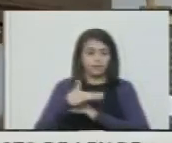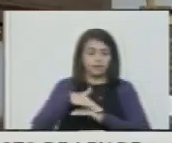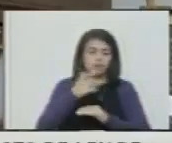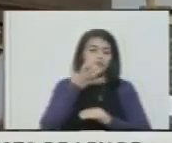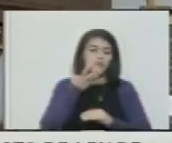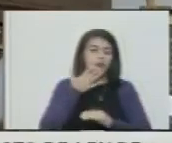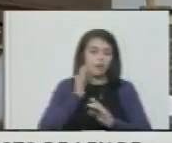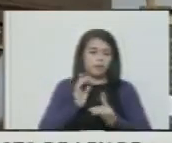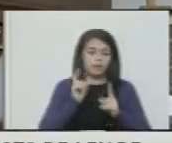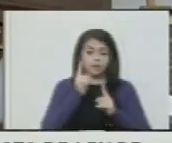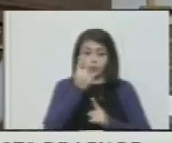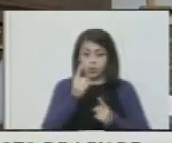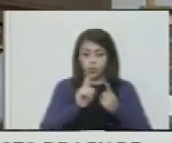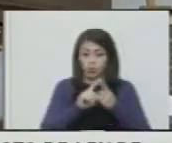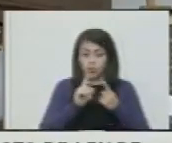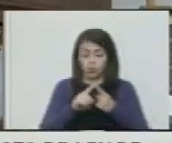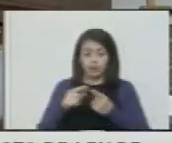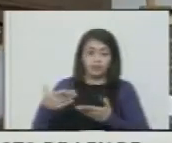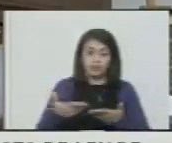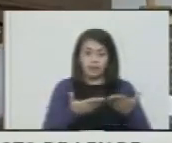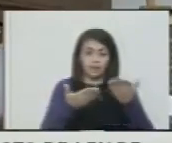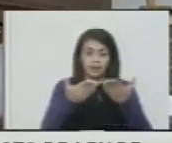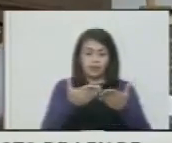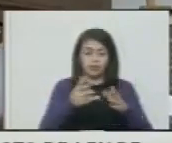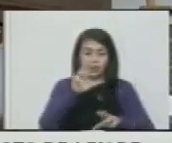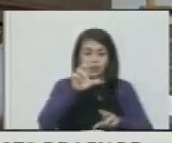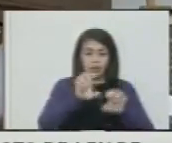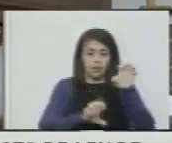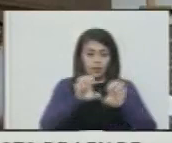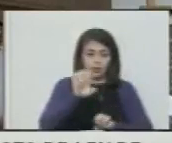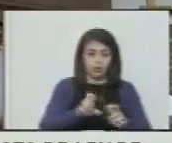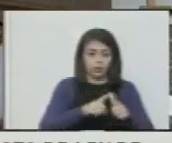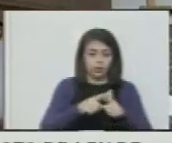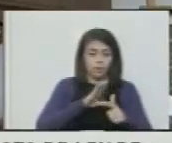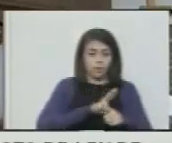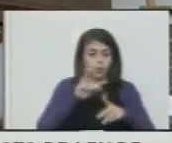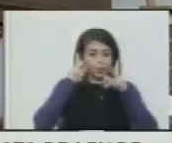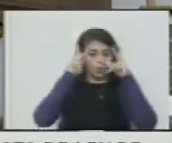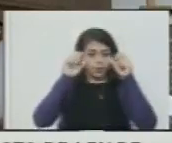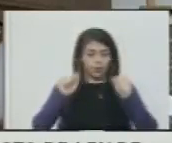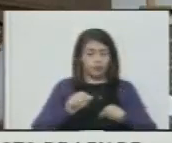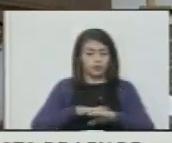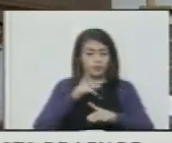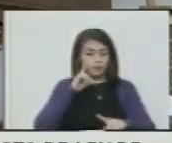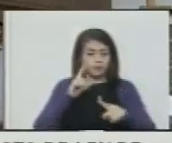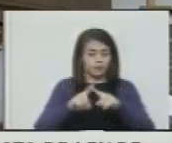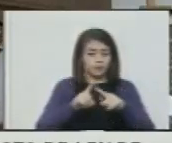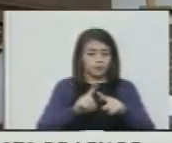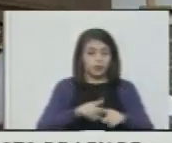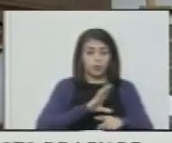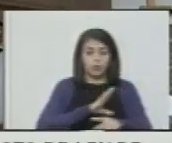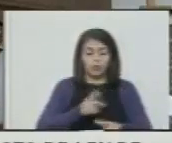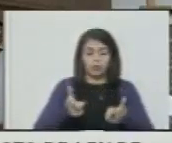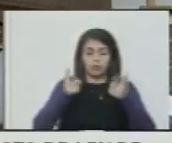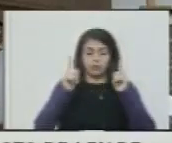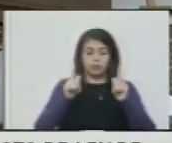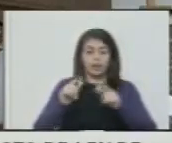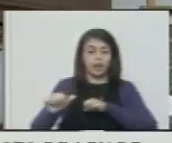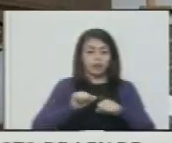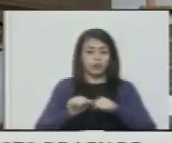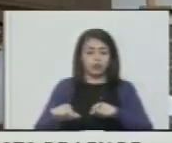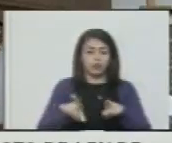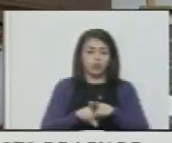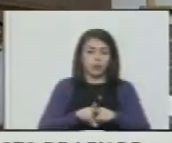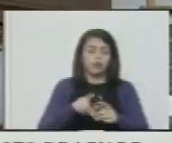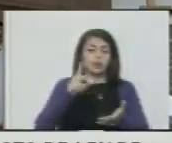los siguientes conceptos. 1. Por la prestación del examen de competencia profesional para obtener autorización